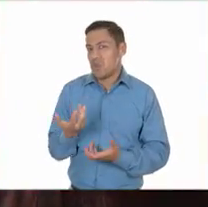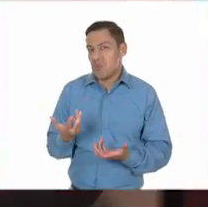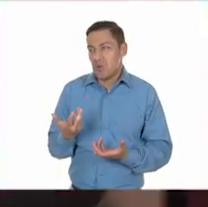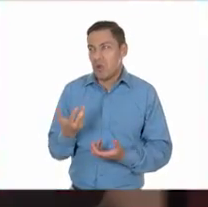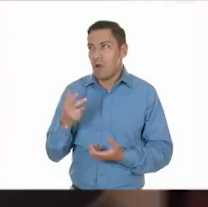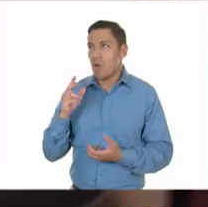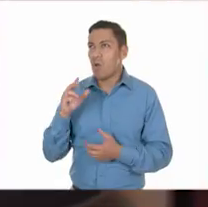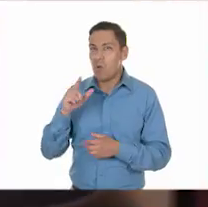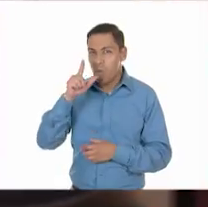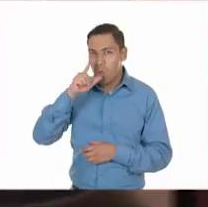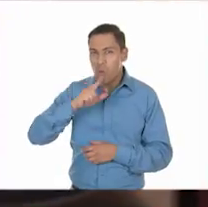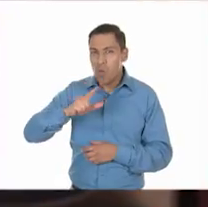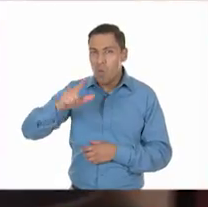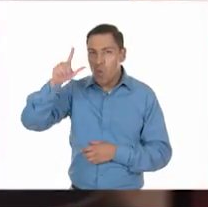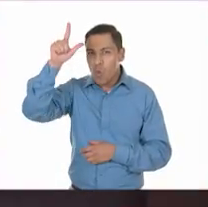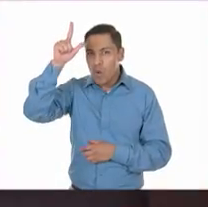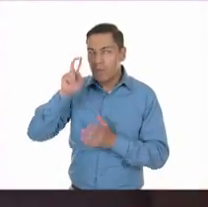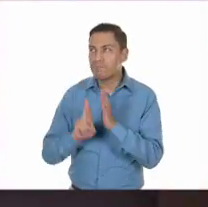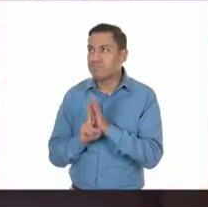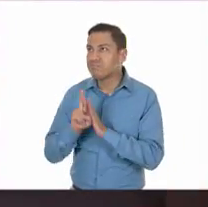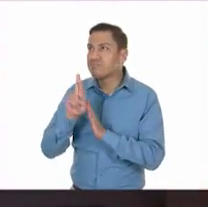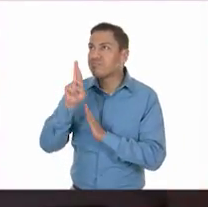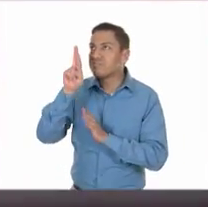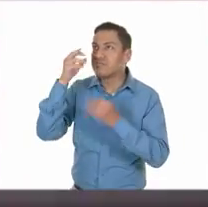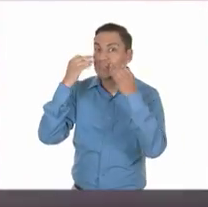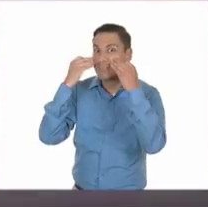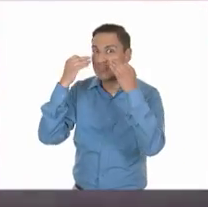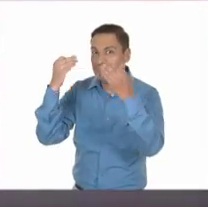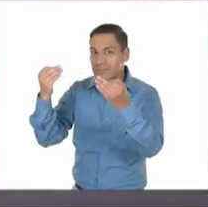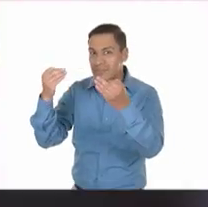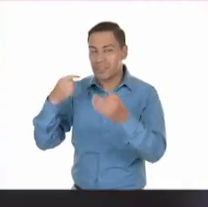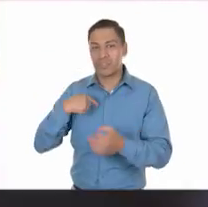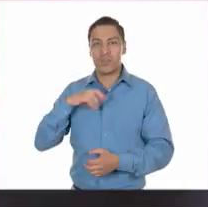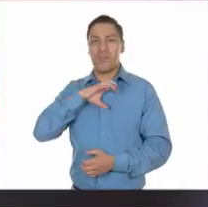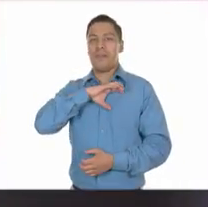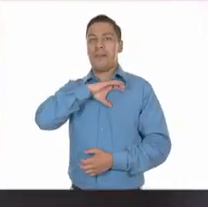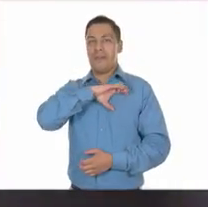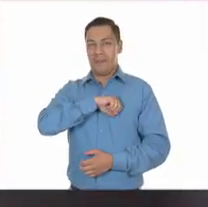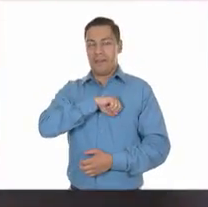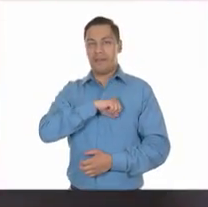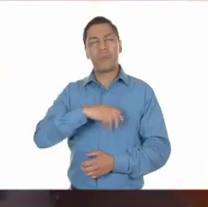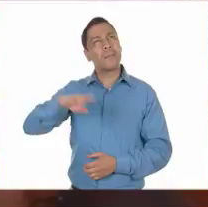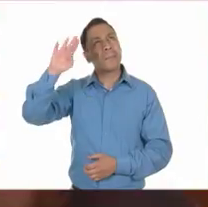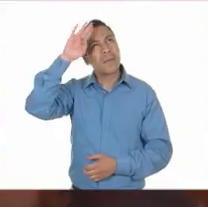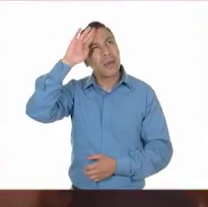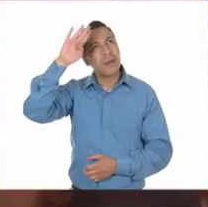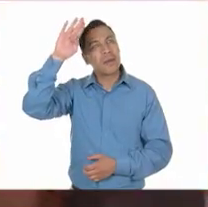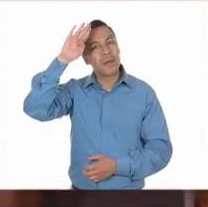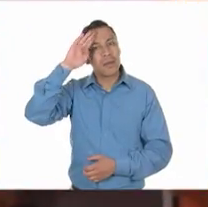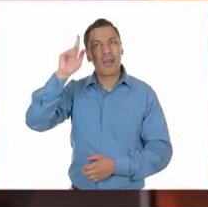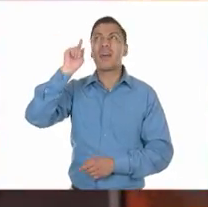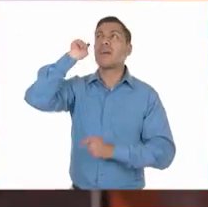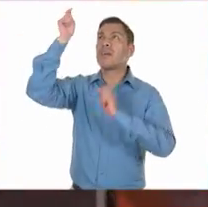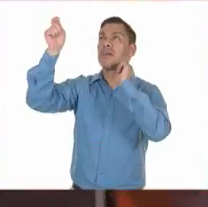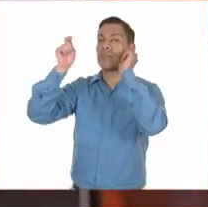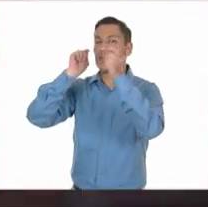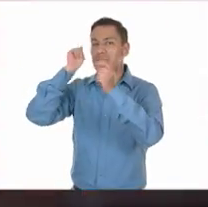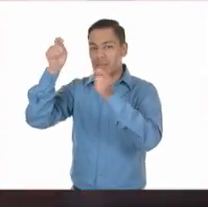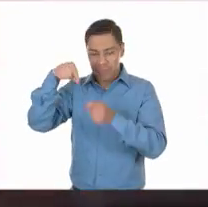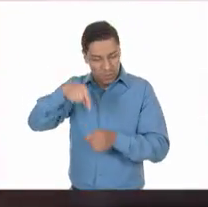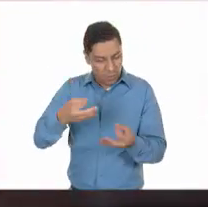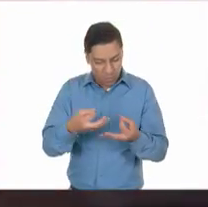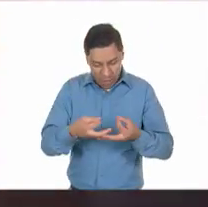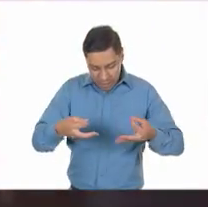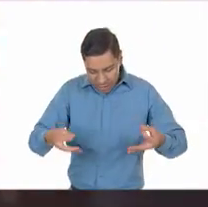que vio llegar al hombre a la luna, a mí siempre me fascinaba pensar en los secretos que había enterrados en la